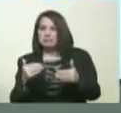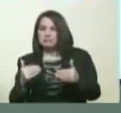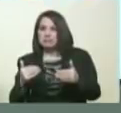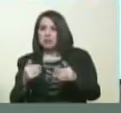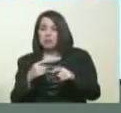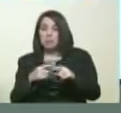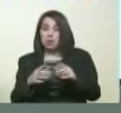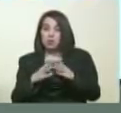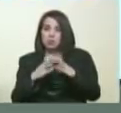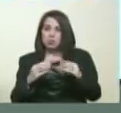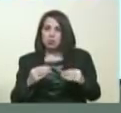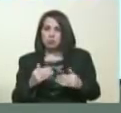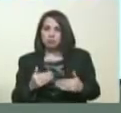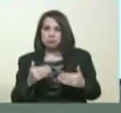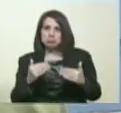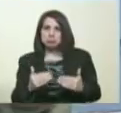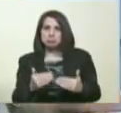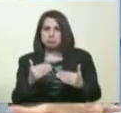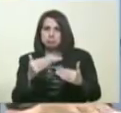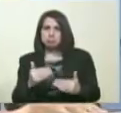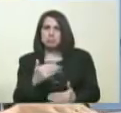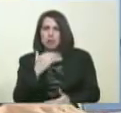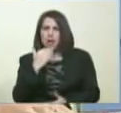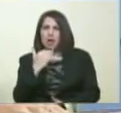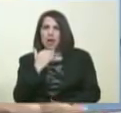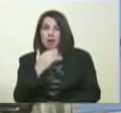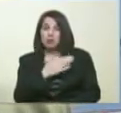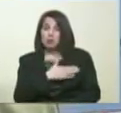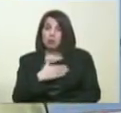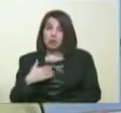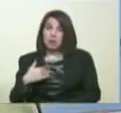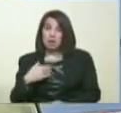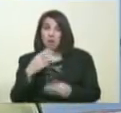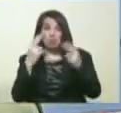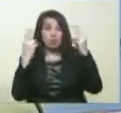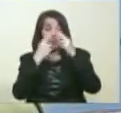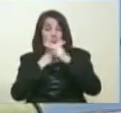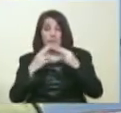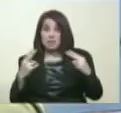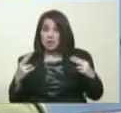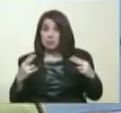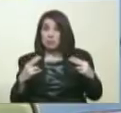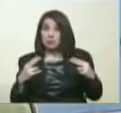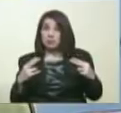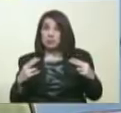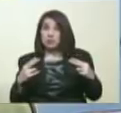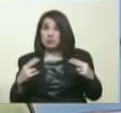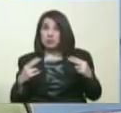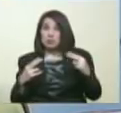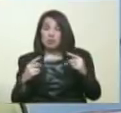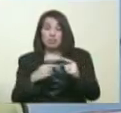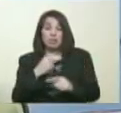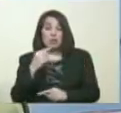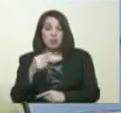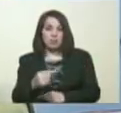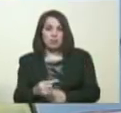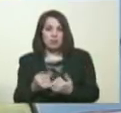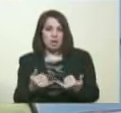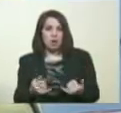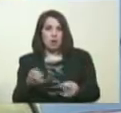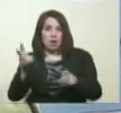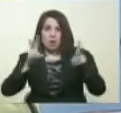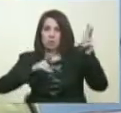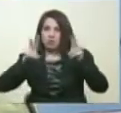motores vamos avanzando. Yo quiero que nos comprometamos a que después de esta